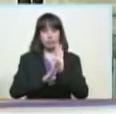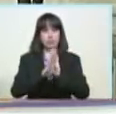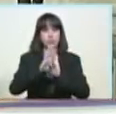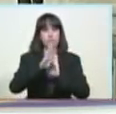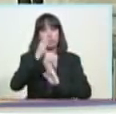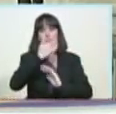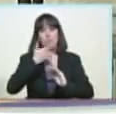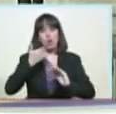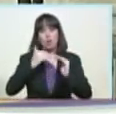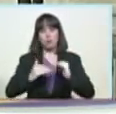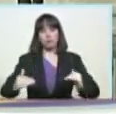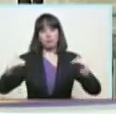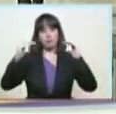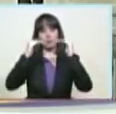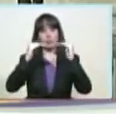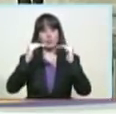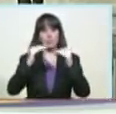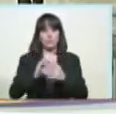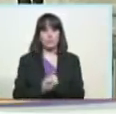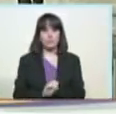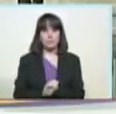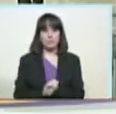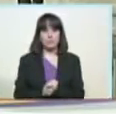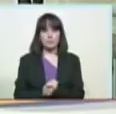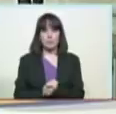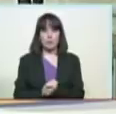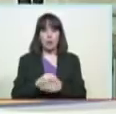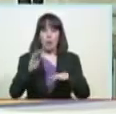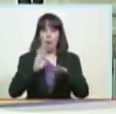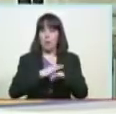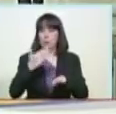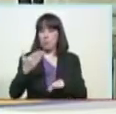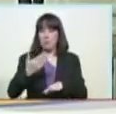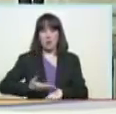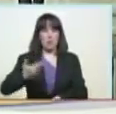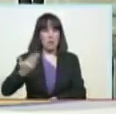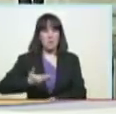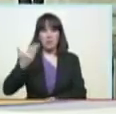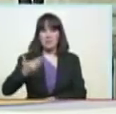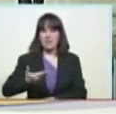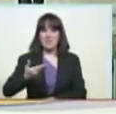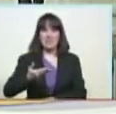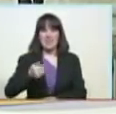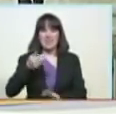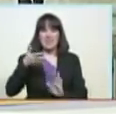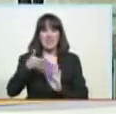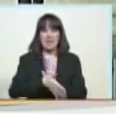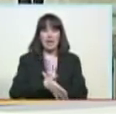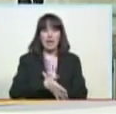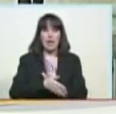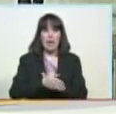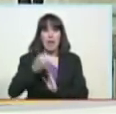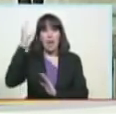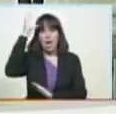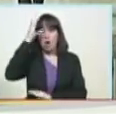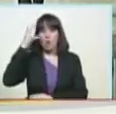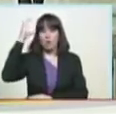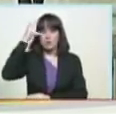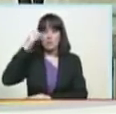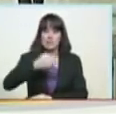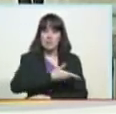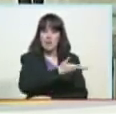económico porque la clave de todo esto es la conciencia y la compañía popular